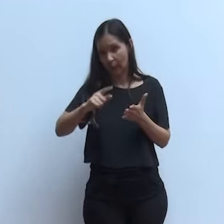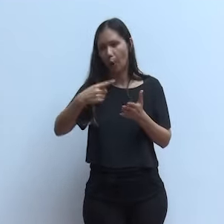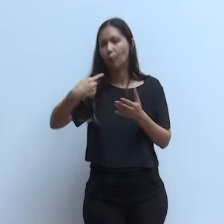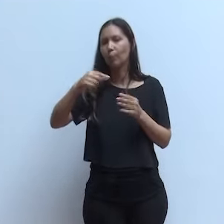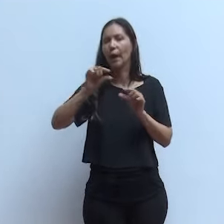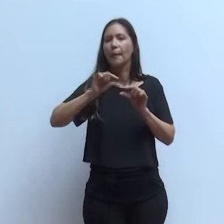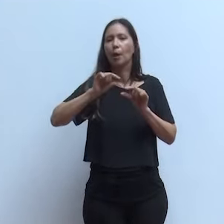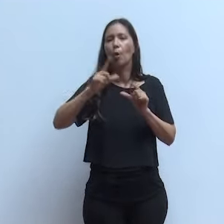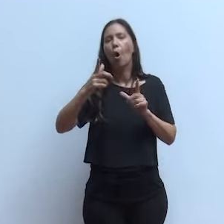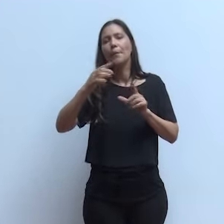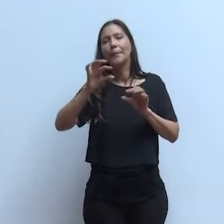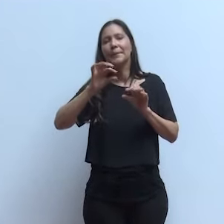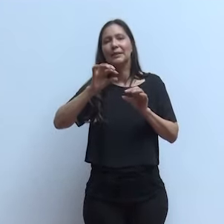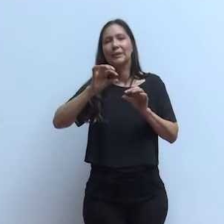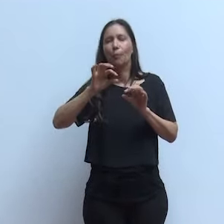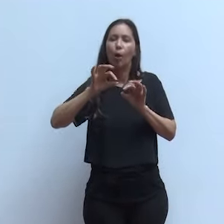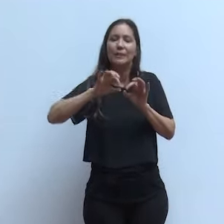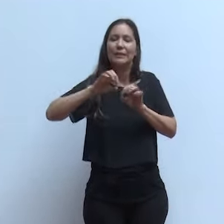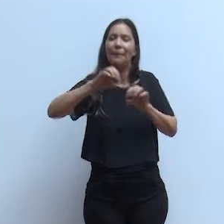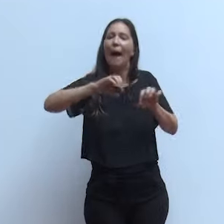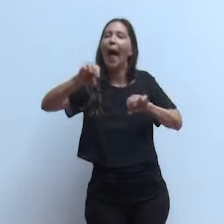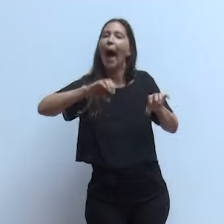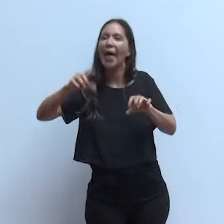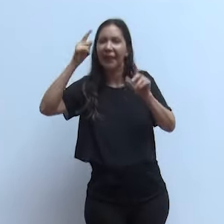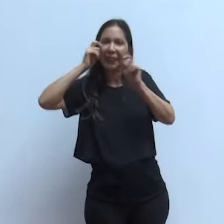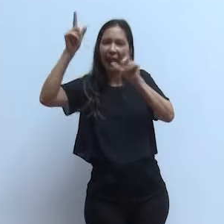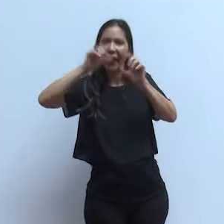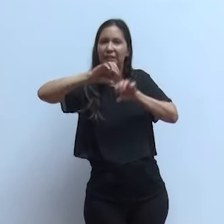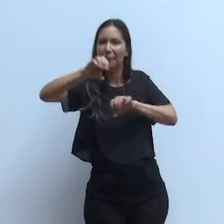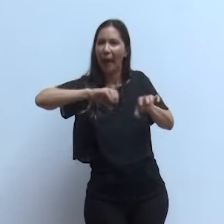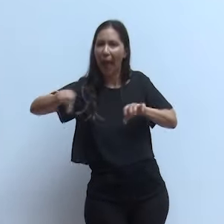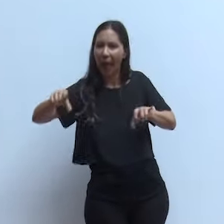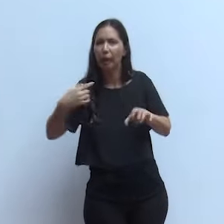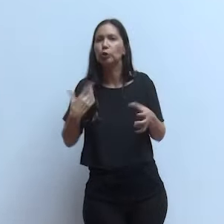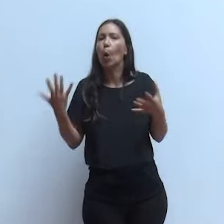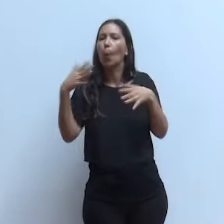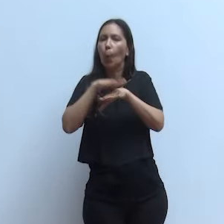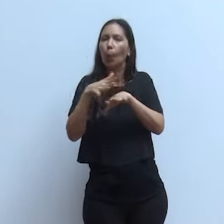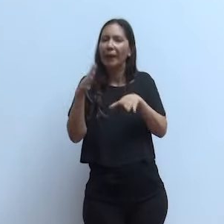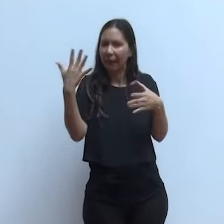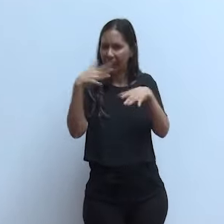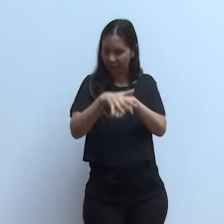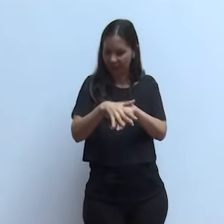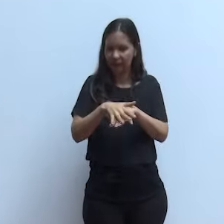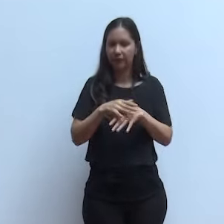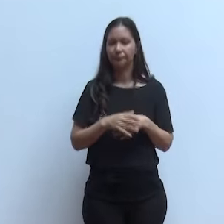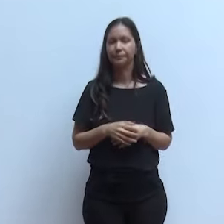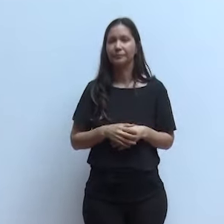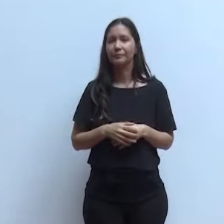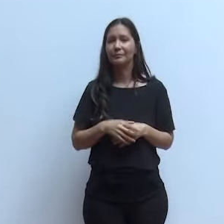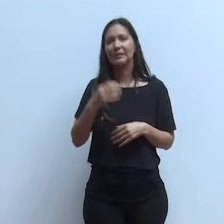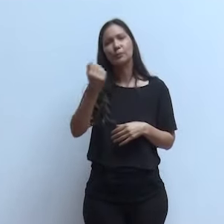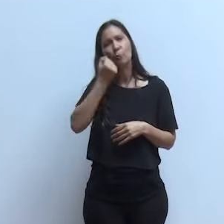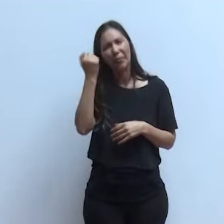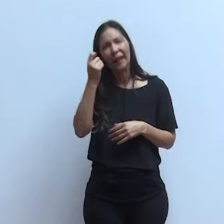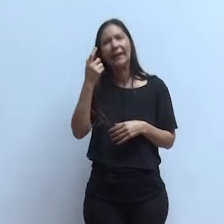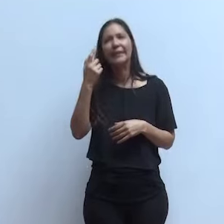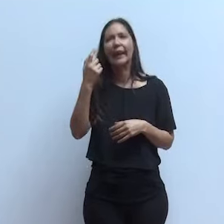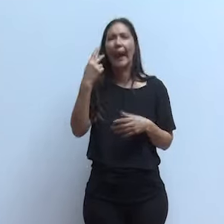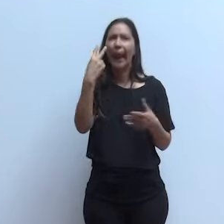tantas fichas no eh Es decir hay que leer las ideas al lado de los de los de los afectos no